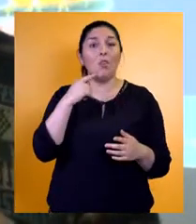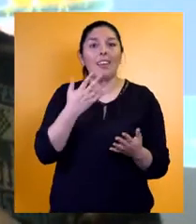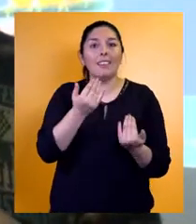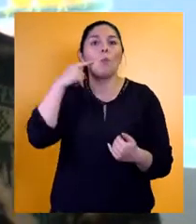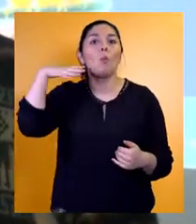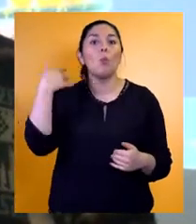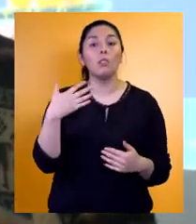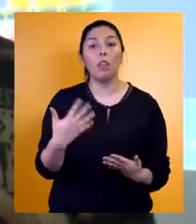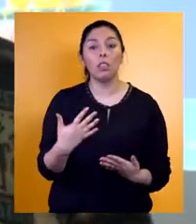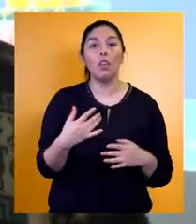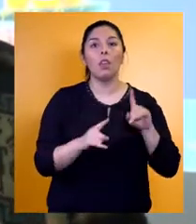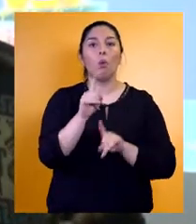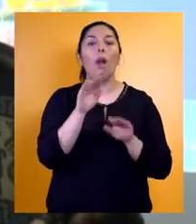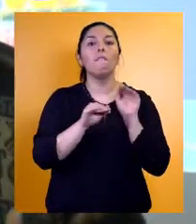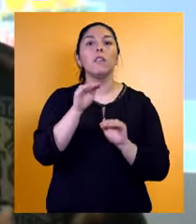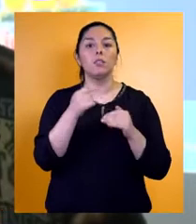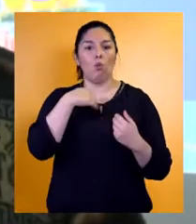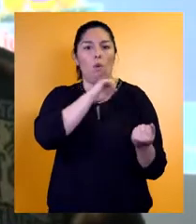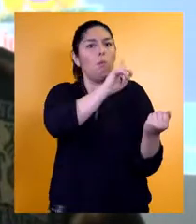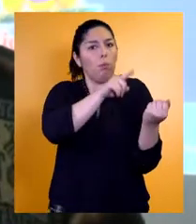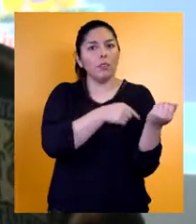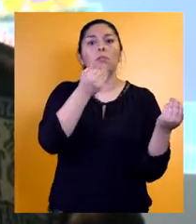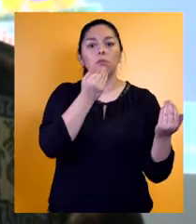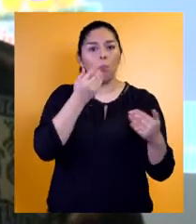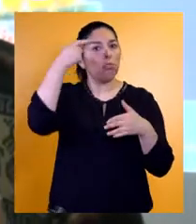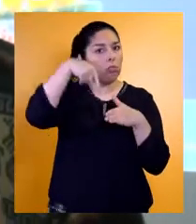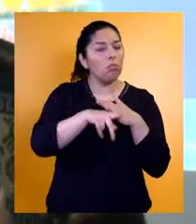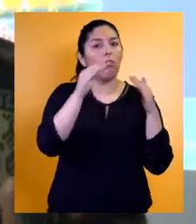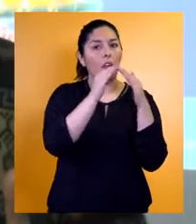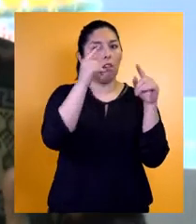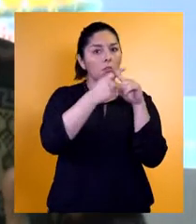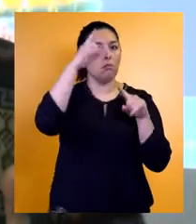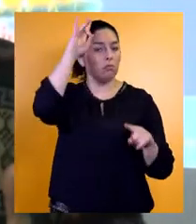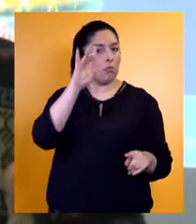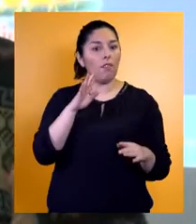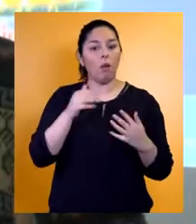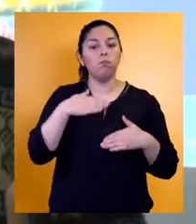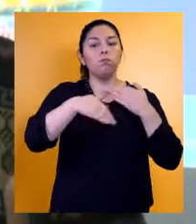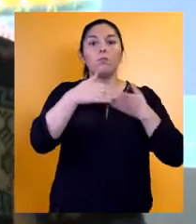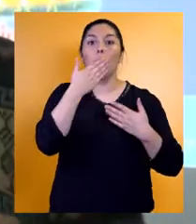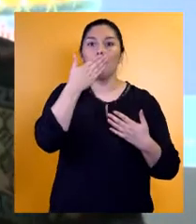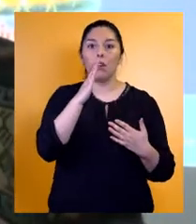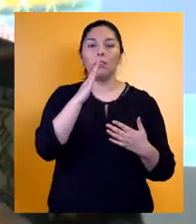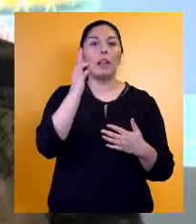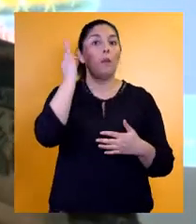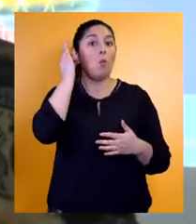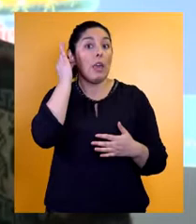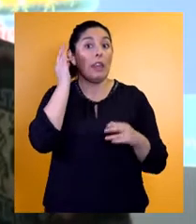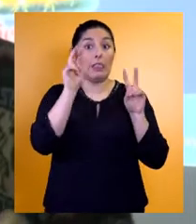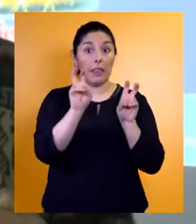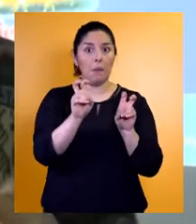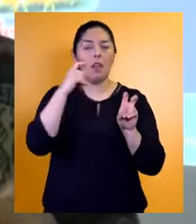y que en muchos sentidos nos hemos empoderado también dentro de la Iglesia. Entonces creo que el tema de la mujer dentro de la Iglesia